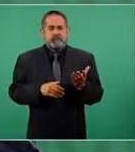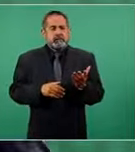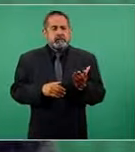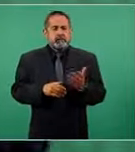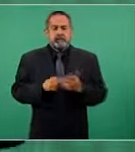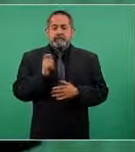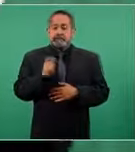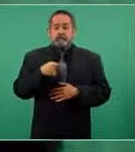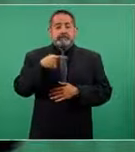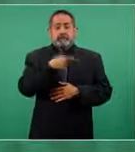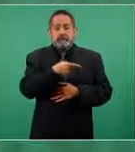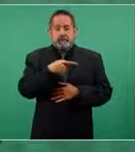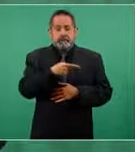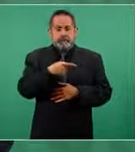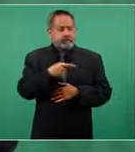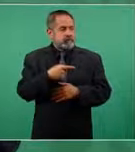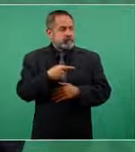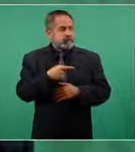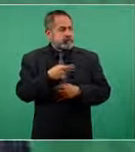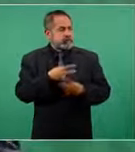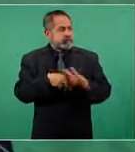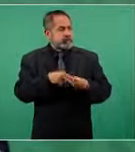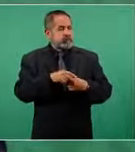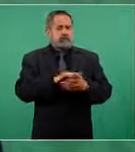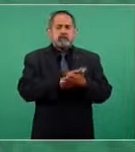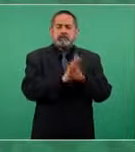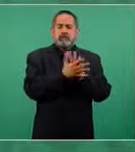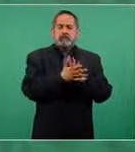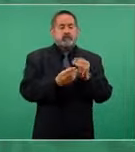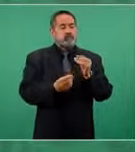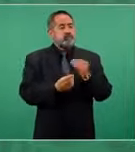se convirtió pues en un empresario